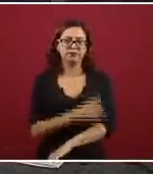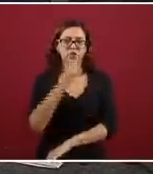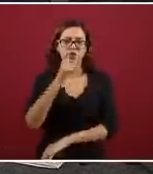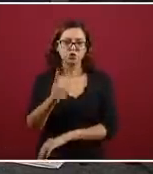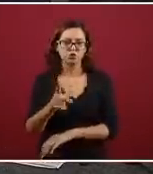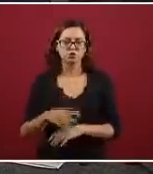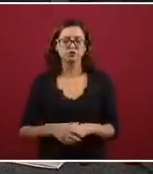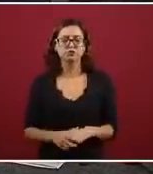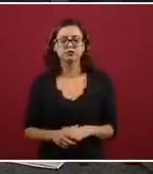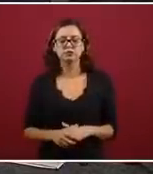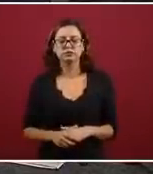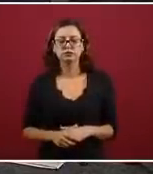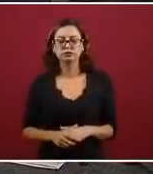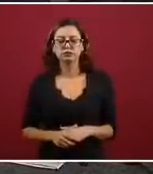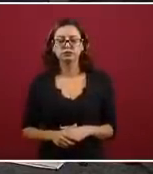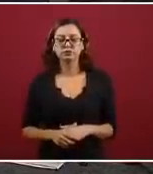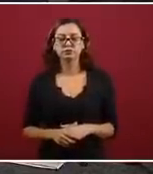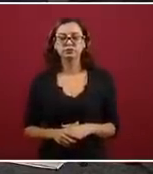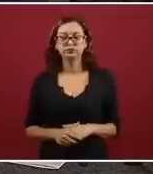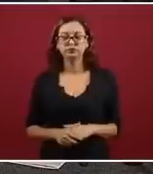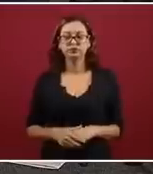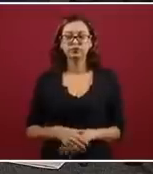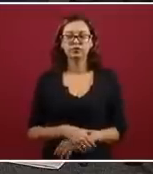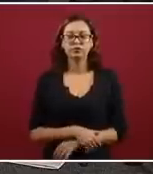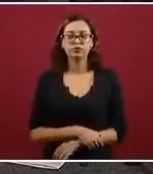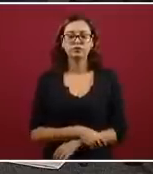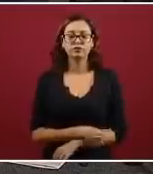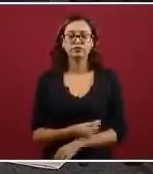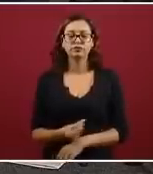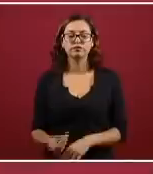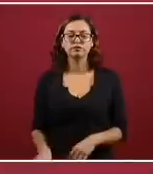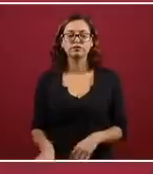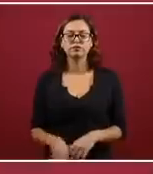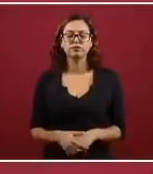cosas? Y como bajan los costos